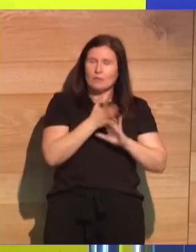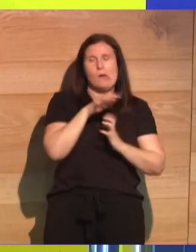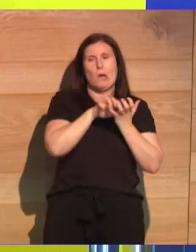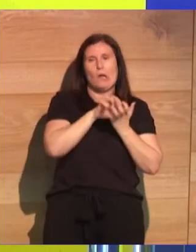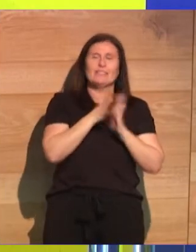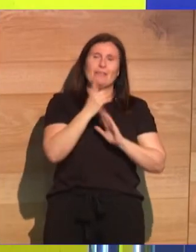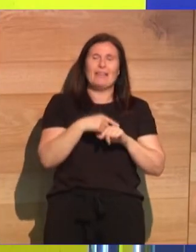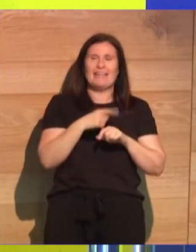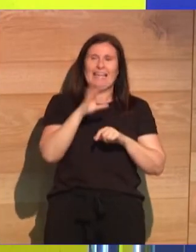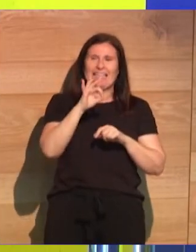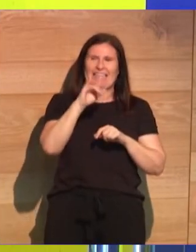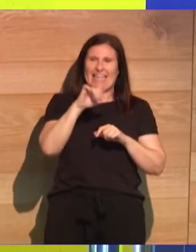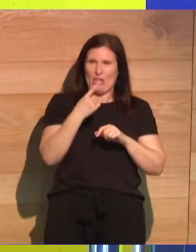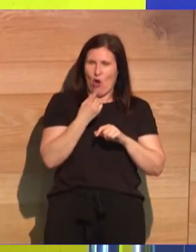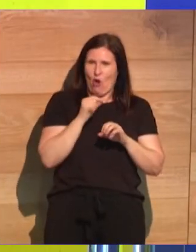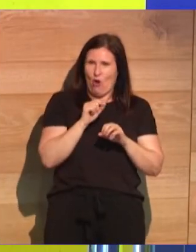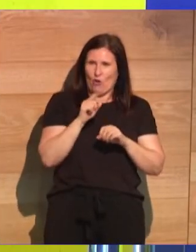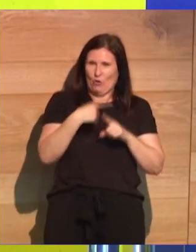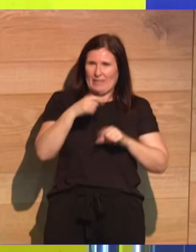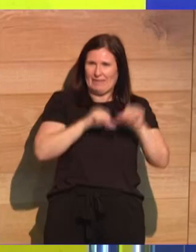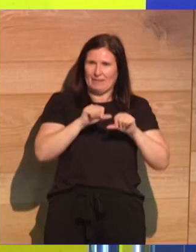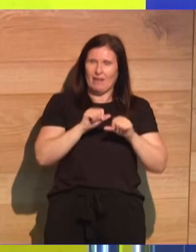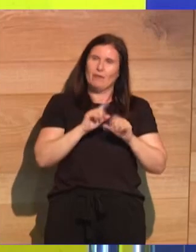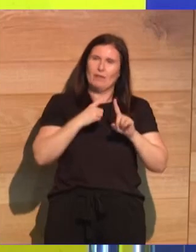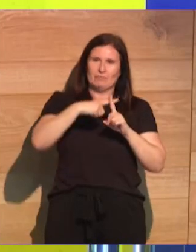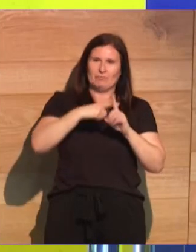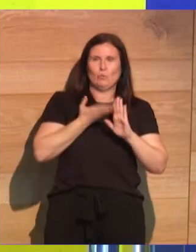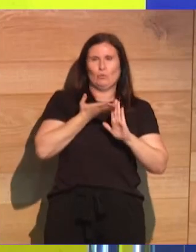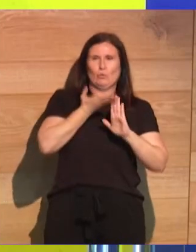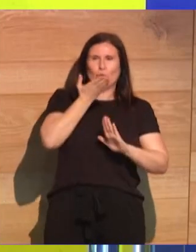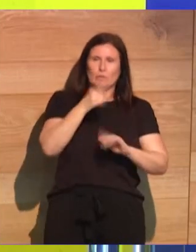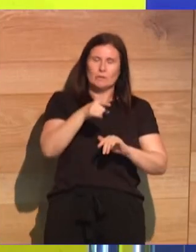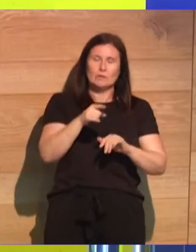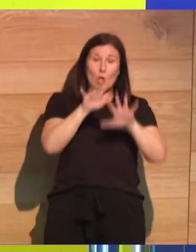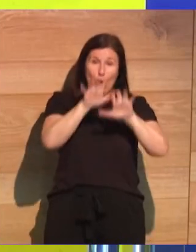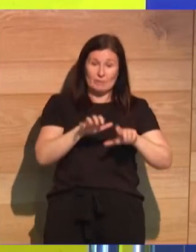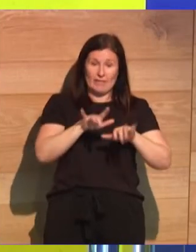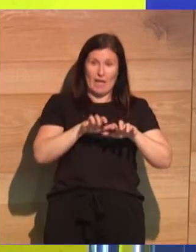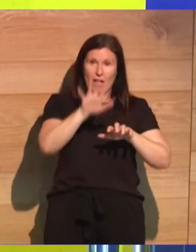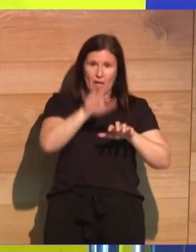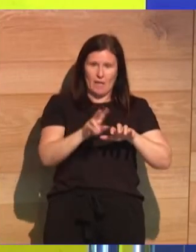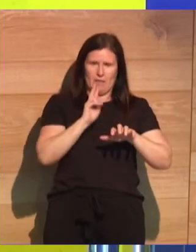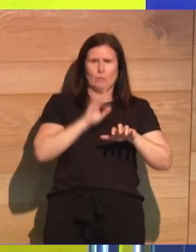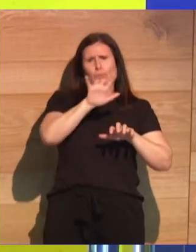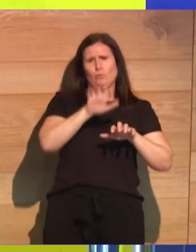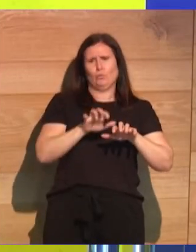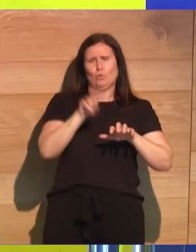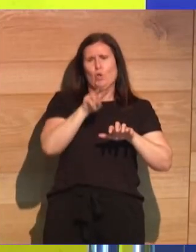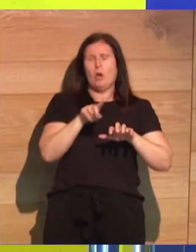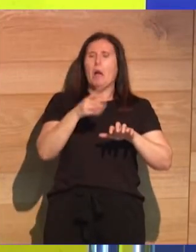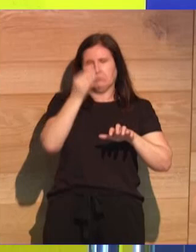más silicio. La cuestión está en que lo dice también explicado, que en este caso, pues hombre, espero que no te lo creas, ¿no?